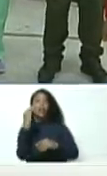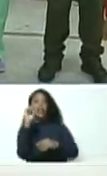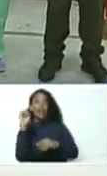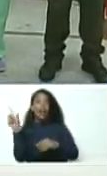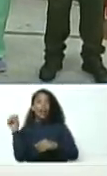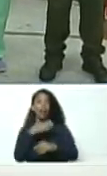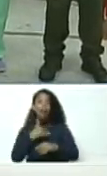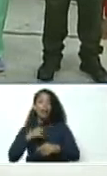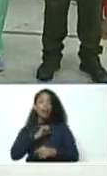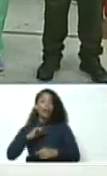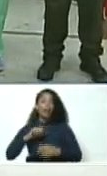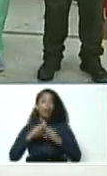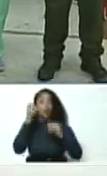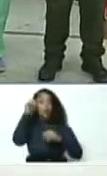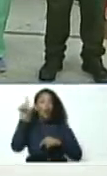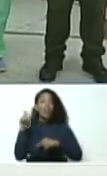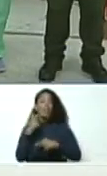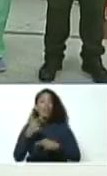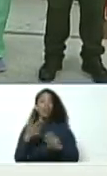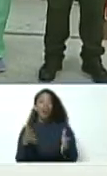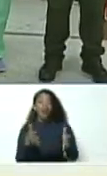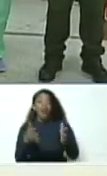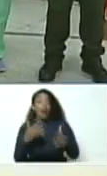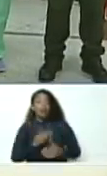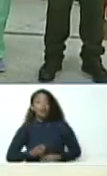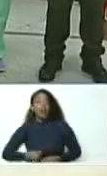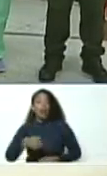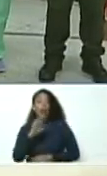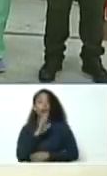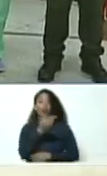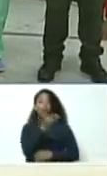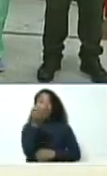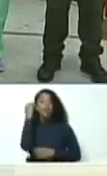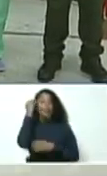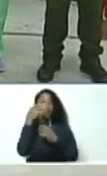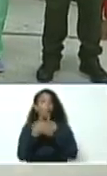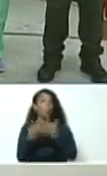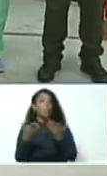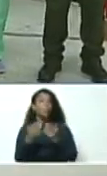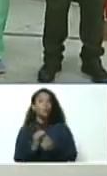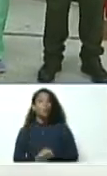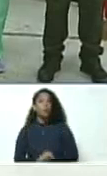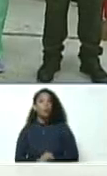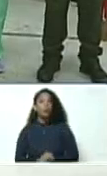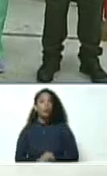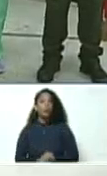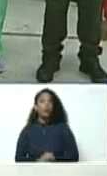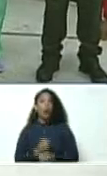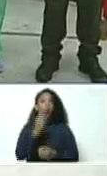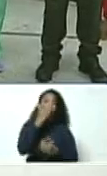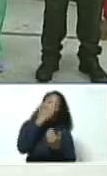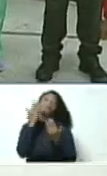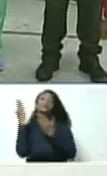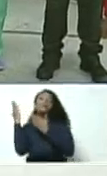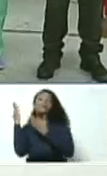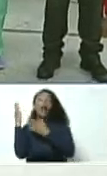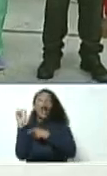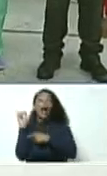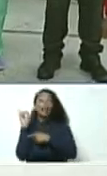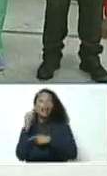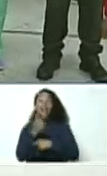todo. Porque ella dice que va a ganar la presidencia de la República. ¿Qué piensan ustedes? Bueno, está María Corina, se está lanzando.